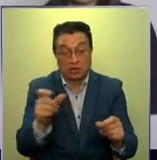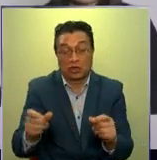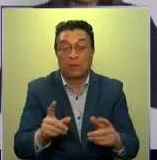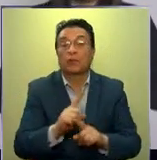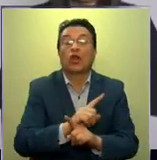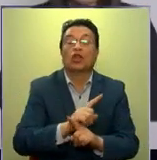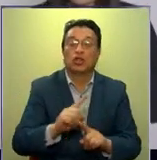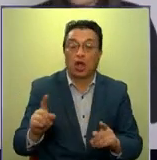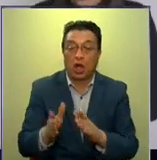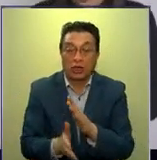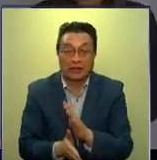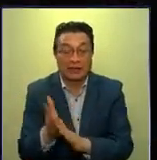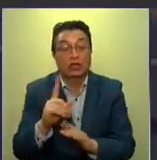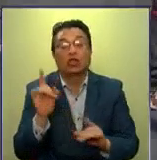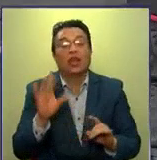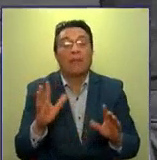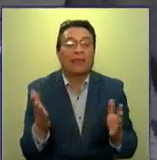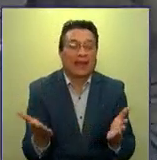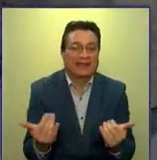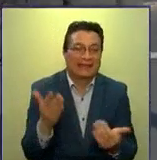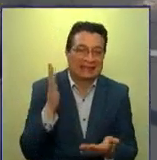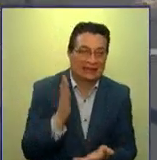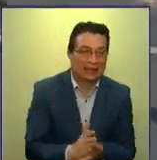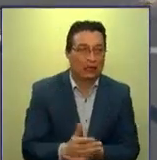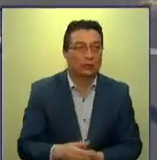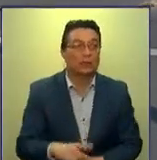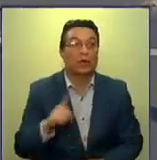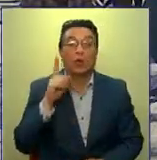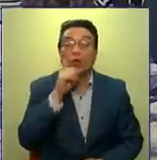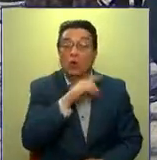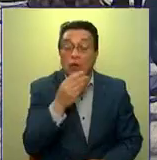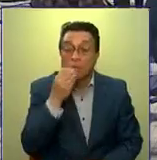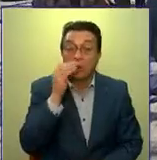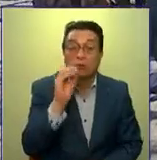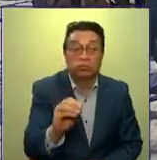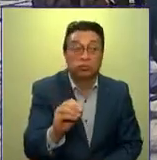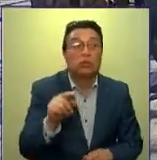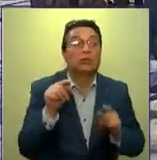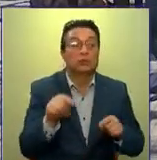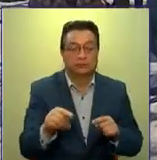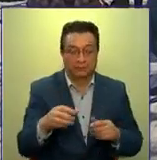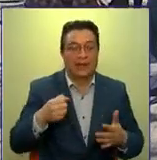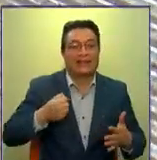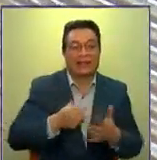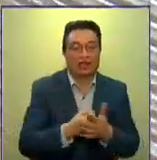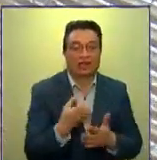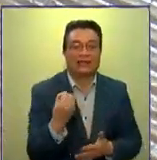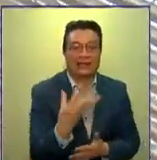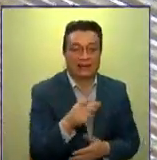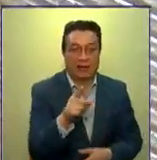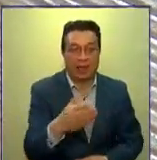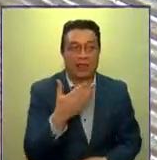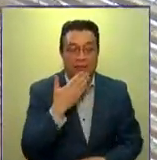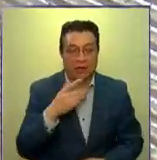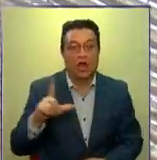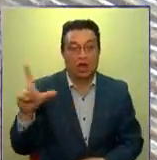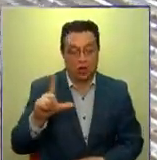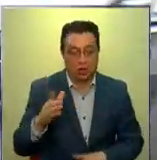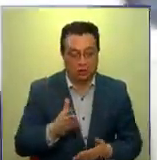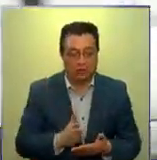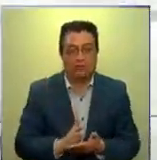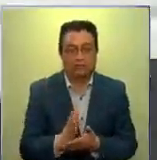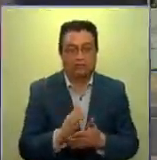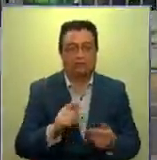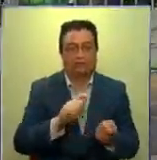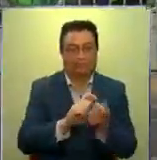salir si no es estrictamente necesario. Último mensaje, que también resuena en Estación Central, que igualmente avanza este lunes a la fase de